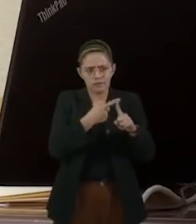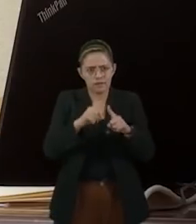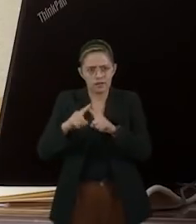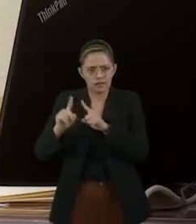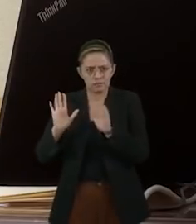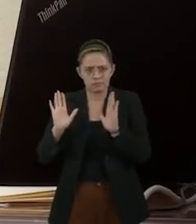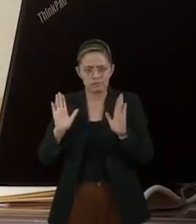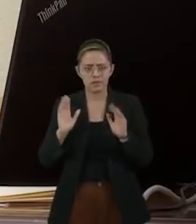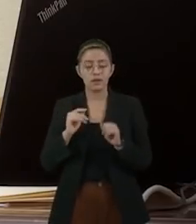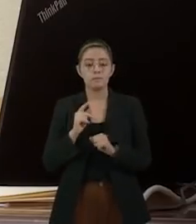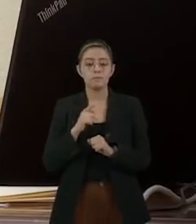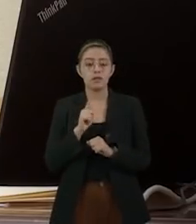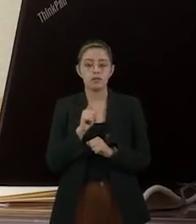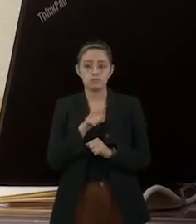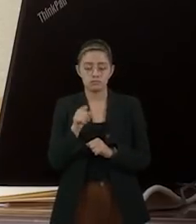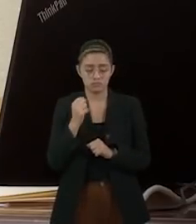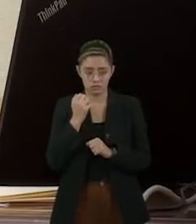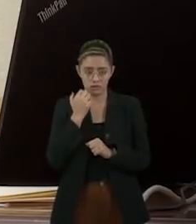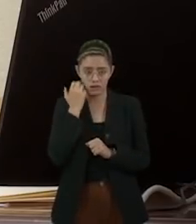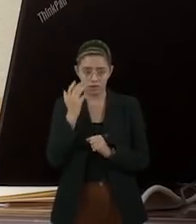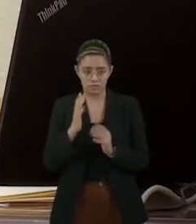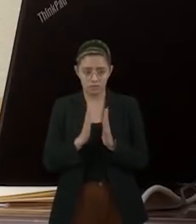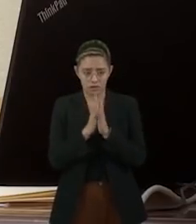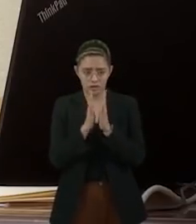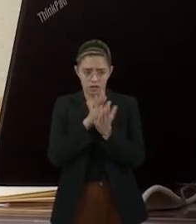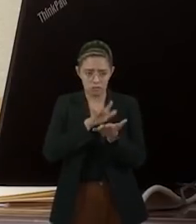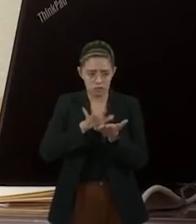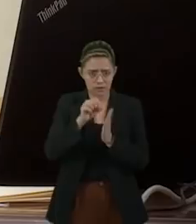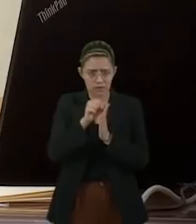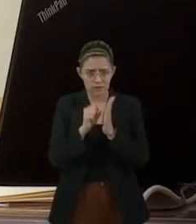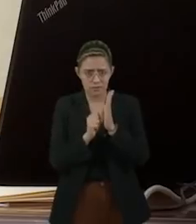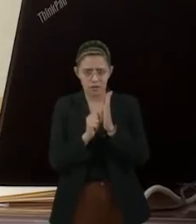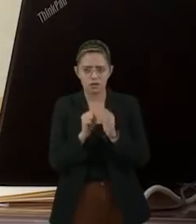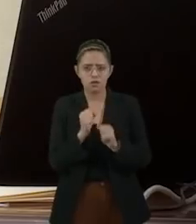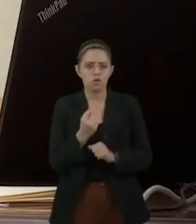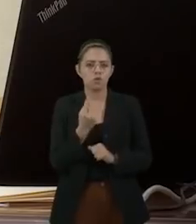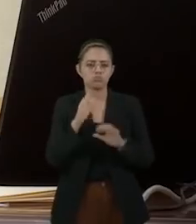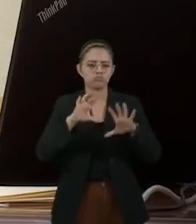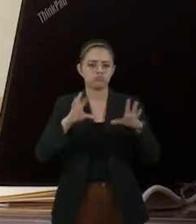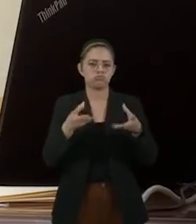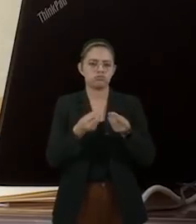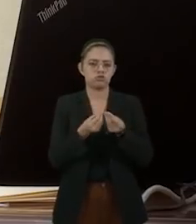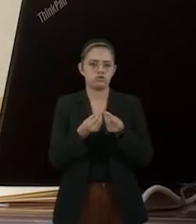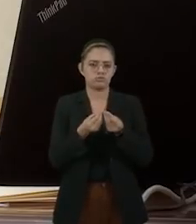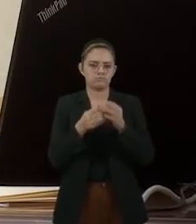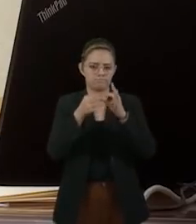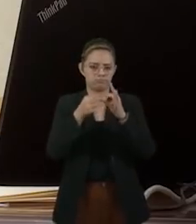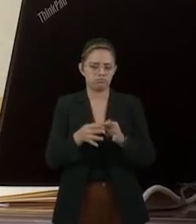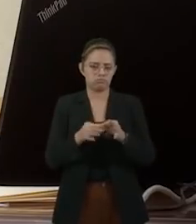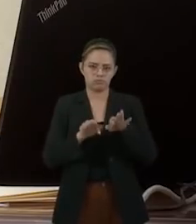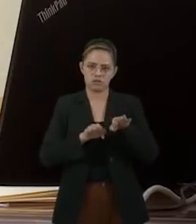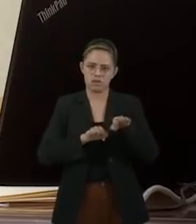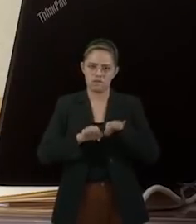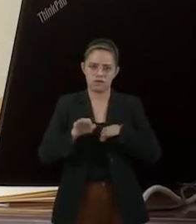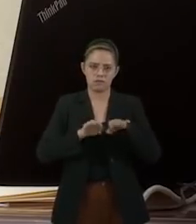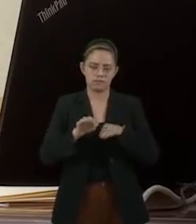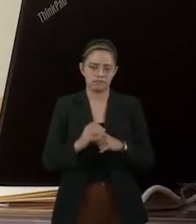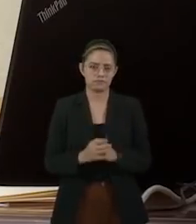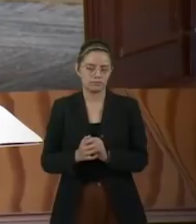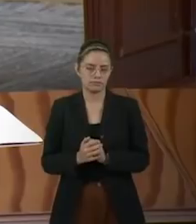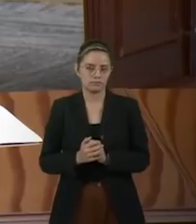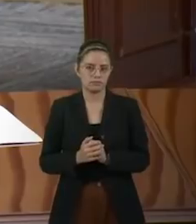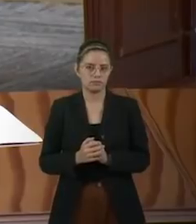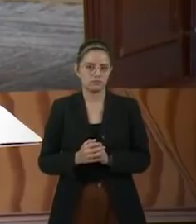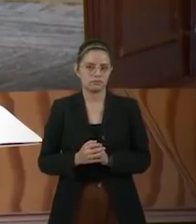de lo contrario, ahuyentarán al electorado. Mentir es engañar, es una manera más de hacer trampa. La gente está cansada de los tramposos,